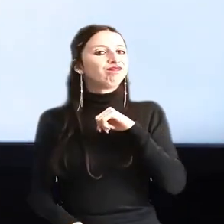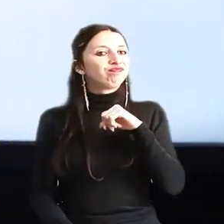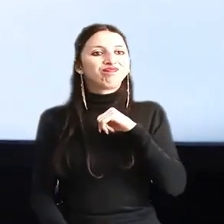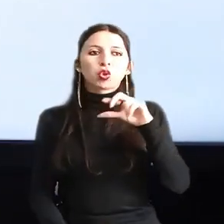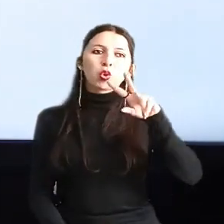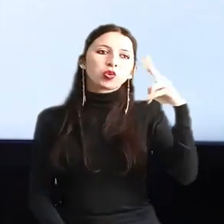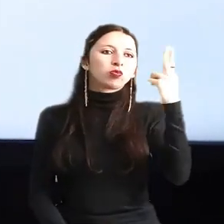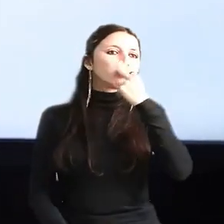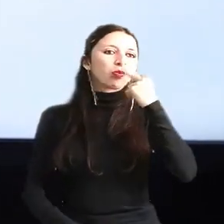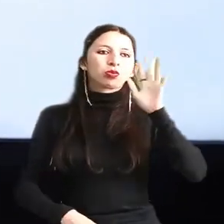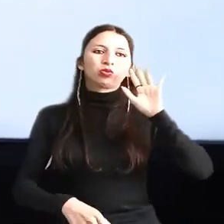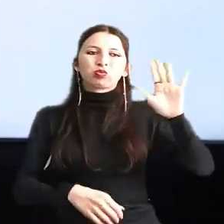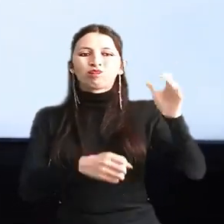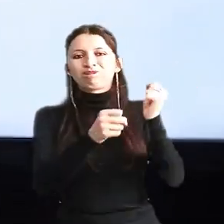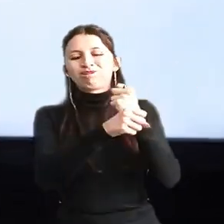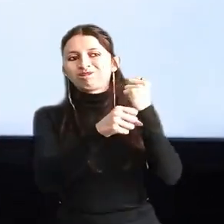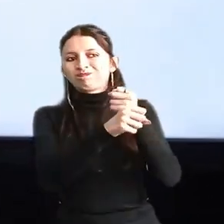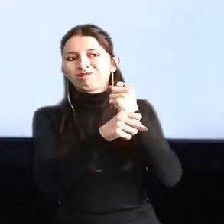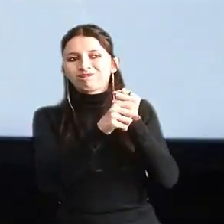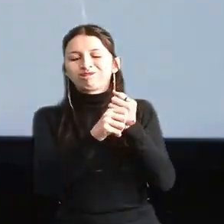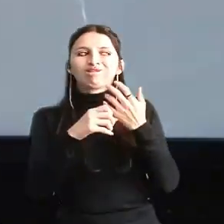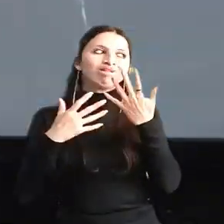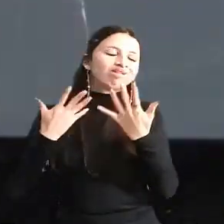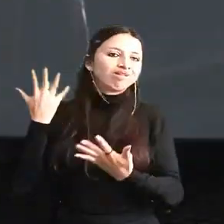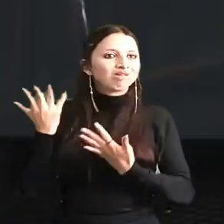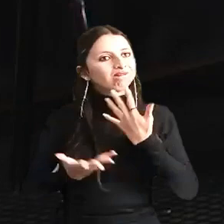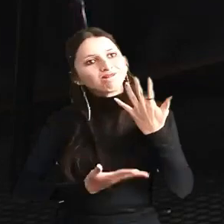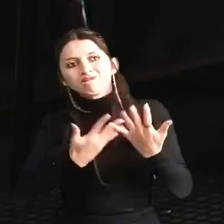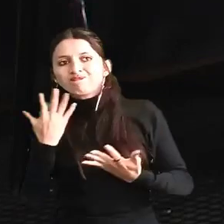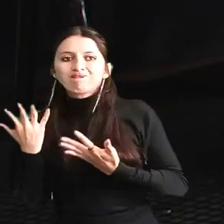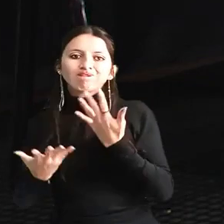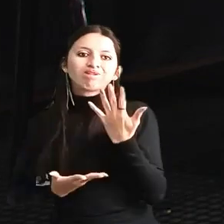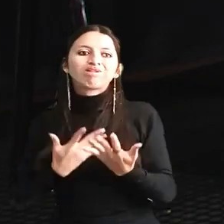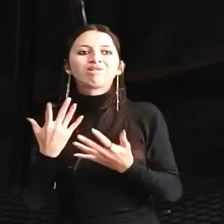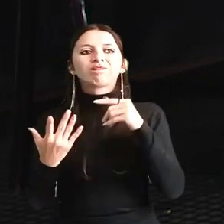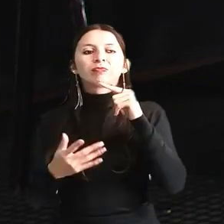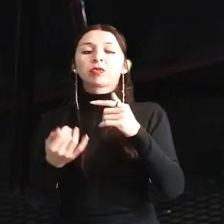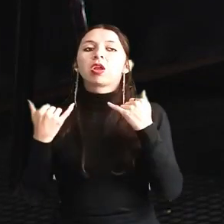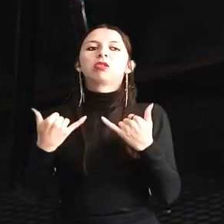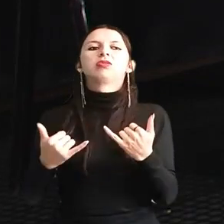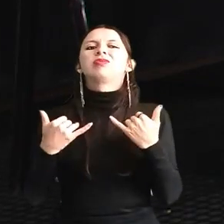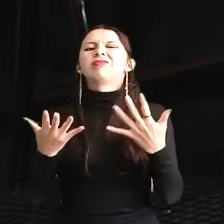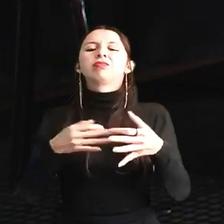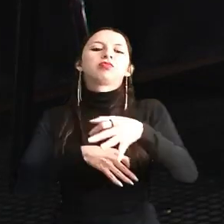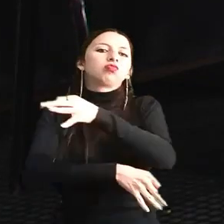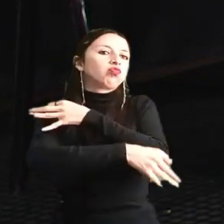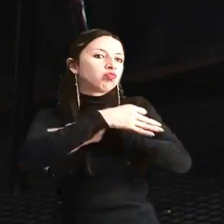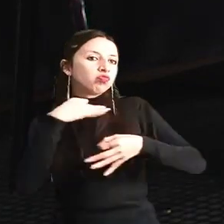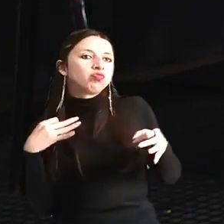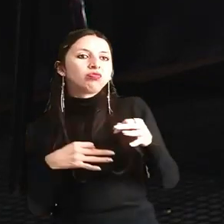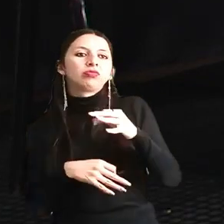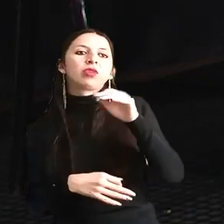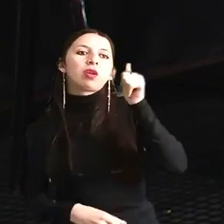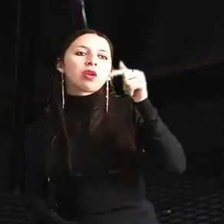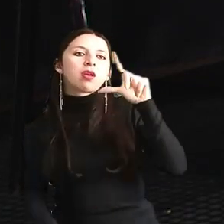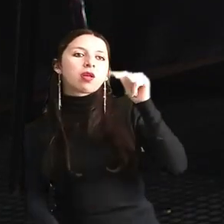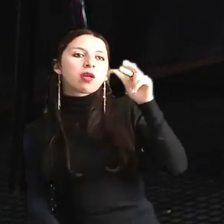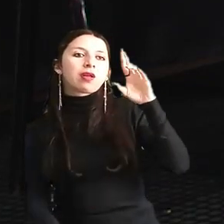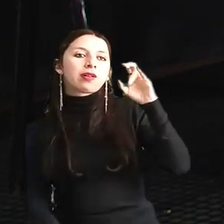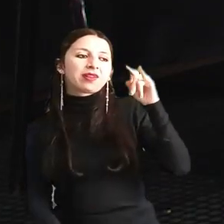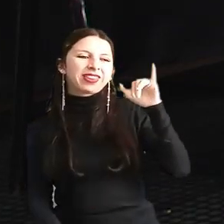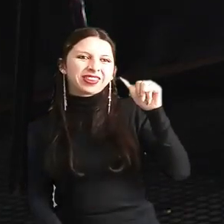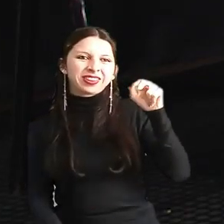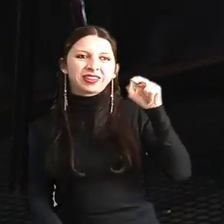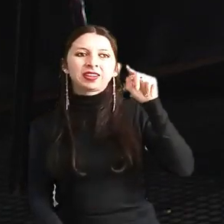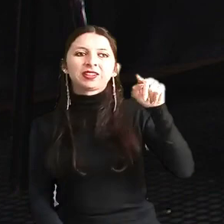tecnólogo tuvo otros compromisos laborales que pues que que tuvo que asumir y lo está reemplazando ahorita